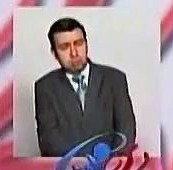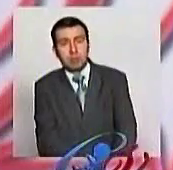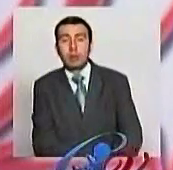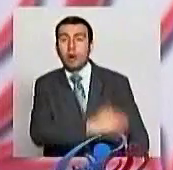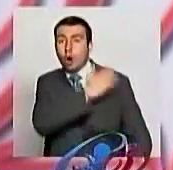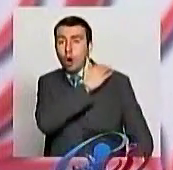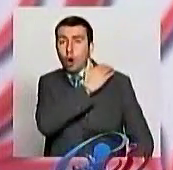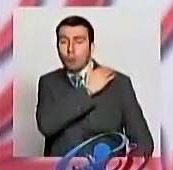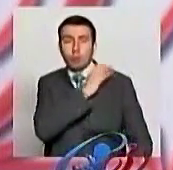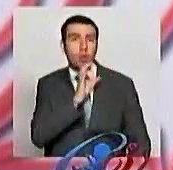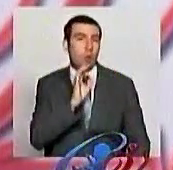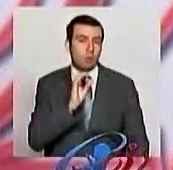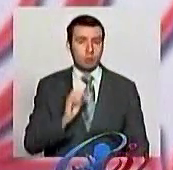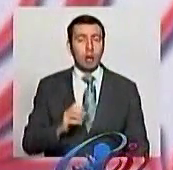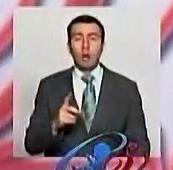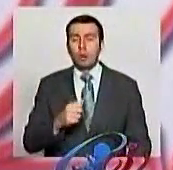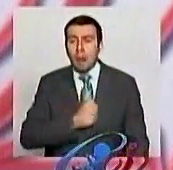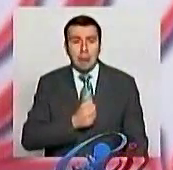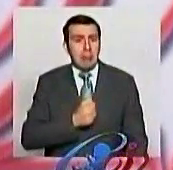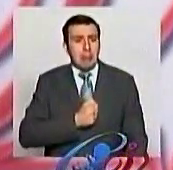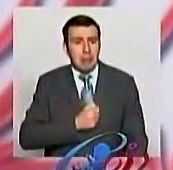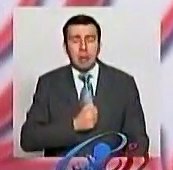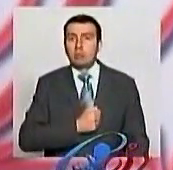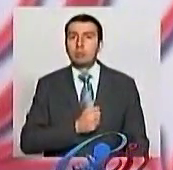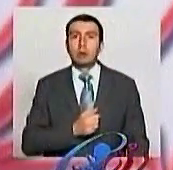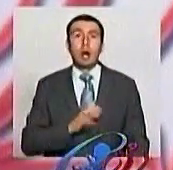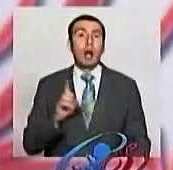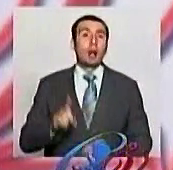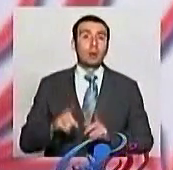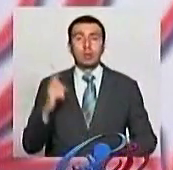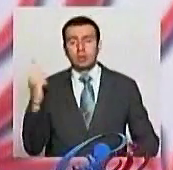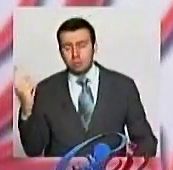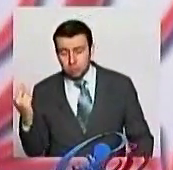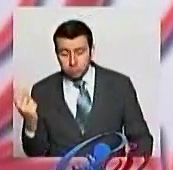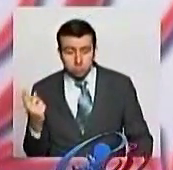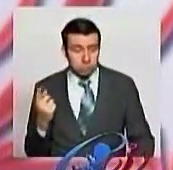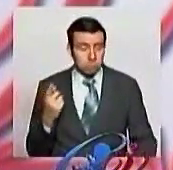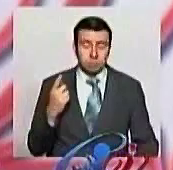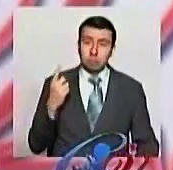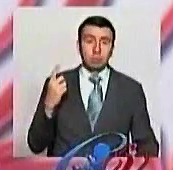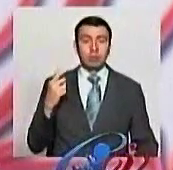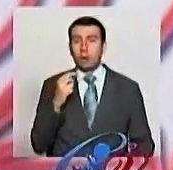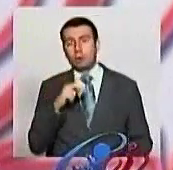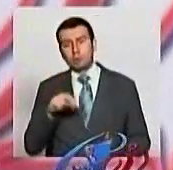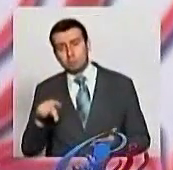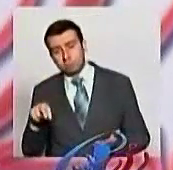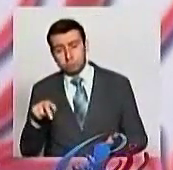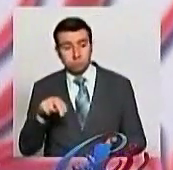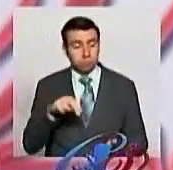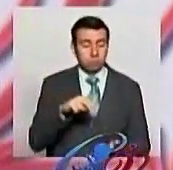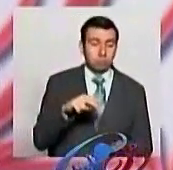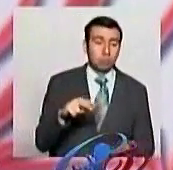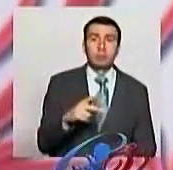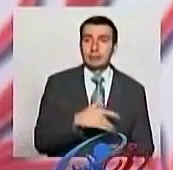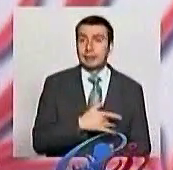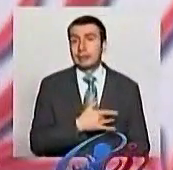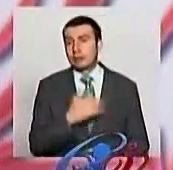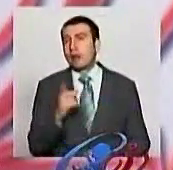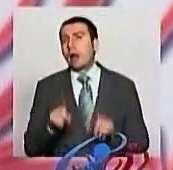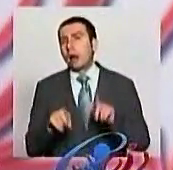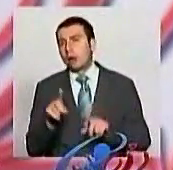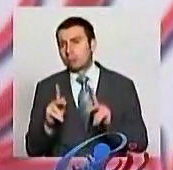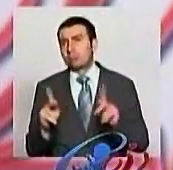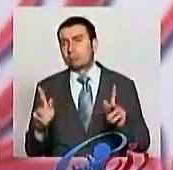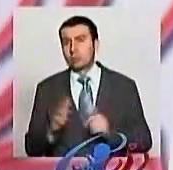presentan palpitaciones, algunos presentan mareo o inestabilidad en la marcha. Una de las causas más comunes de la